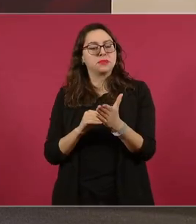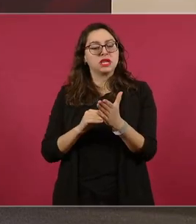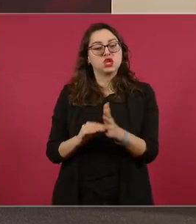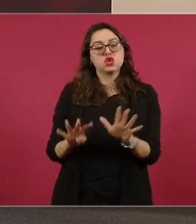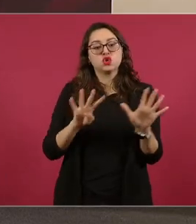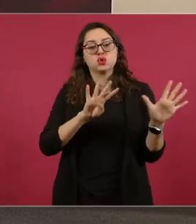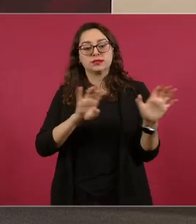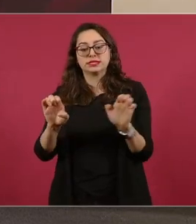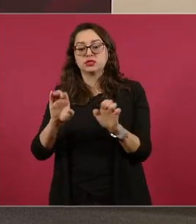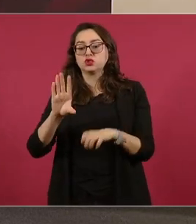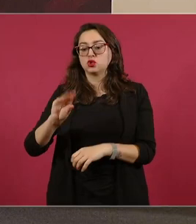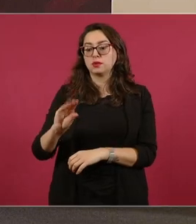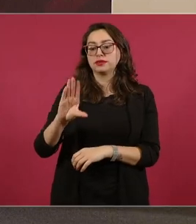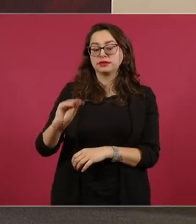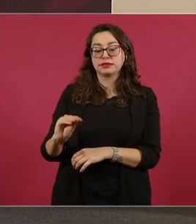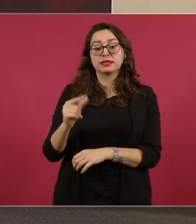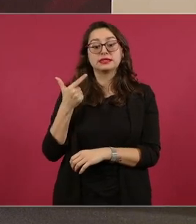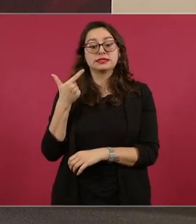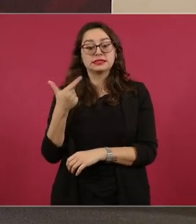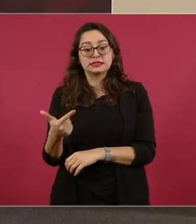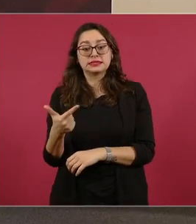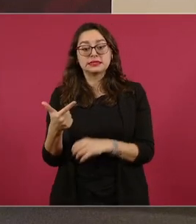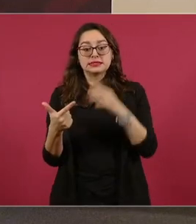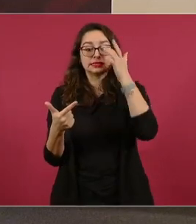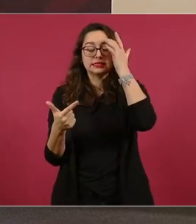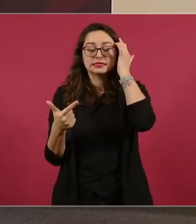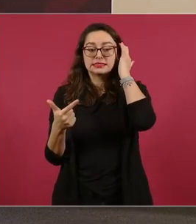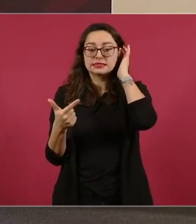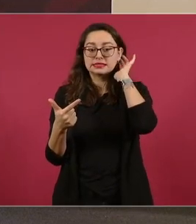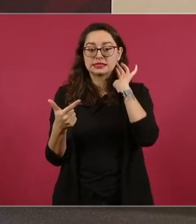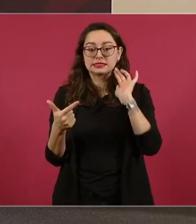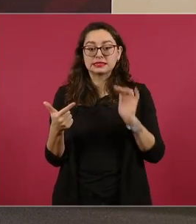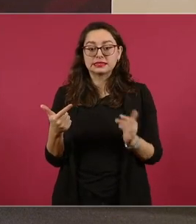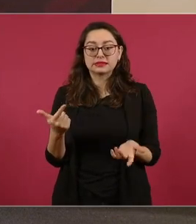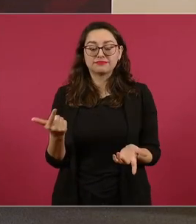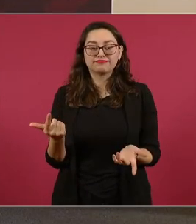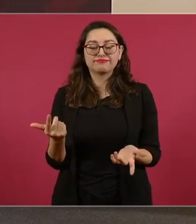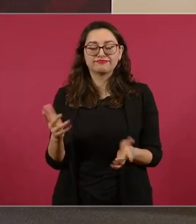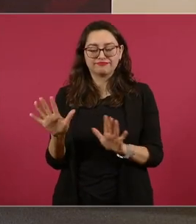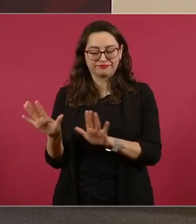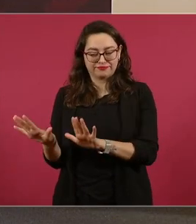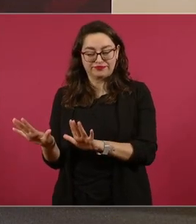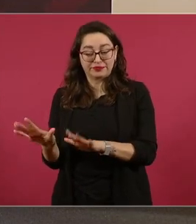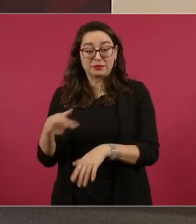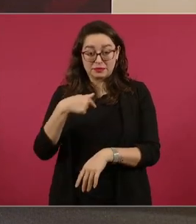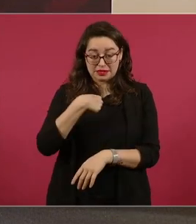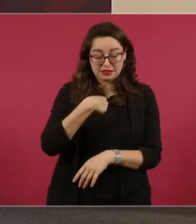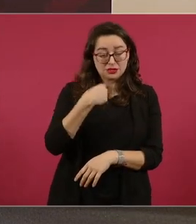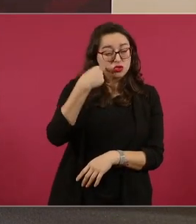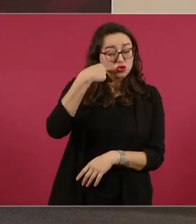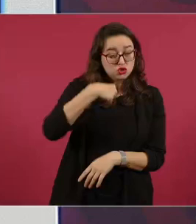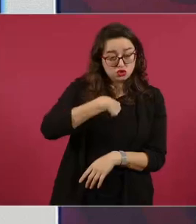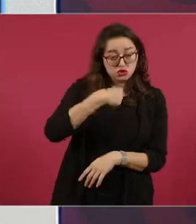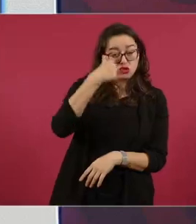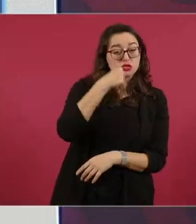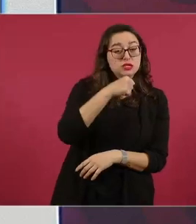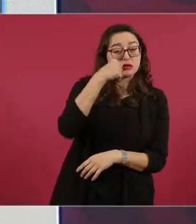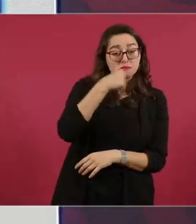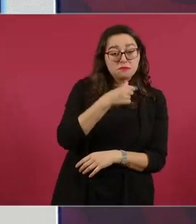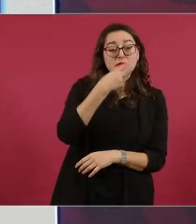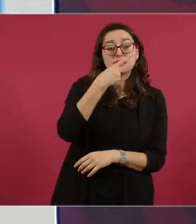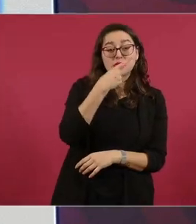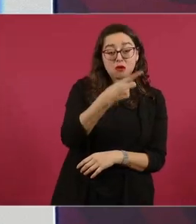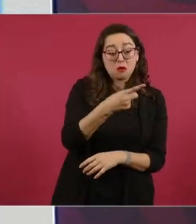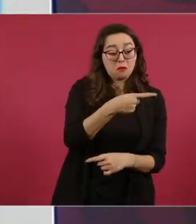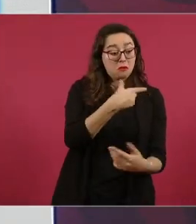1997, por eso hablo de que no hay una sola reforma a la Constitución, una, que hayan